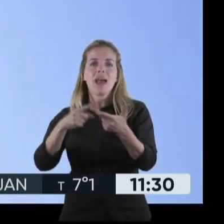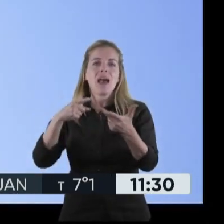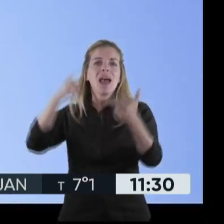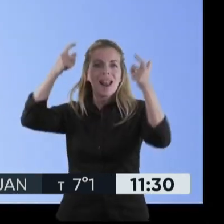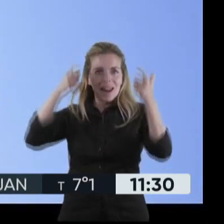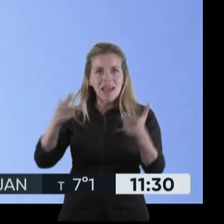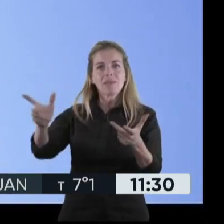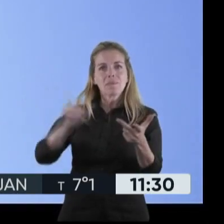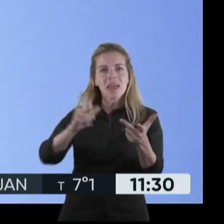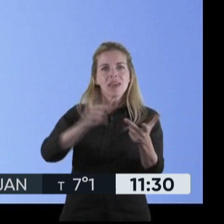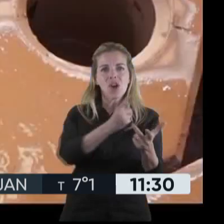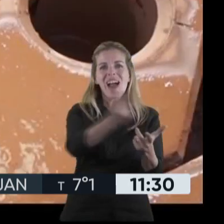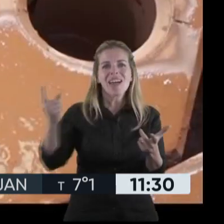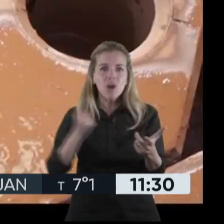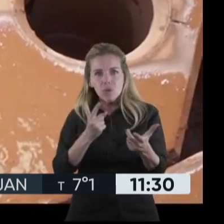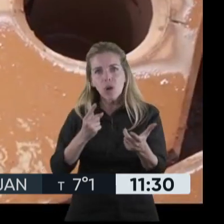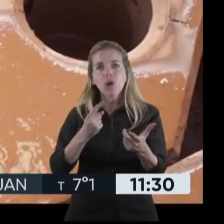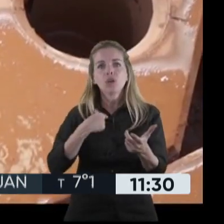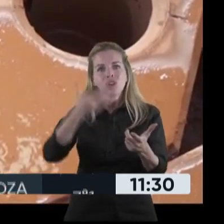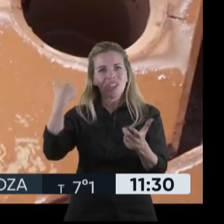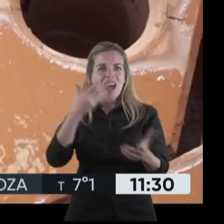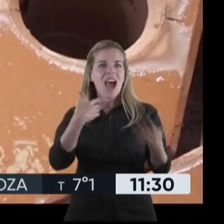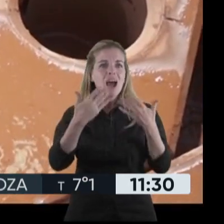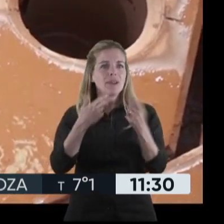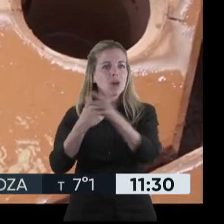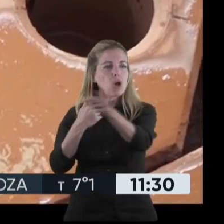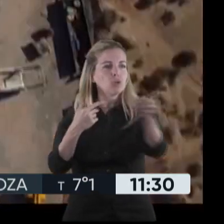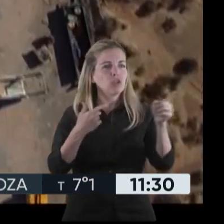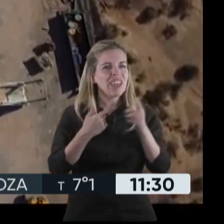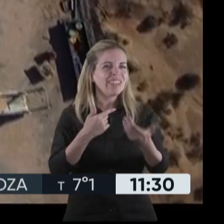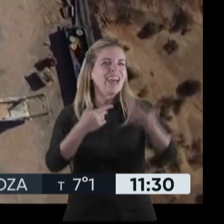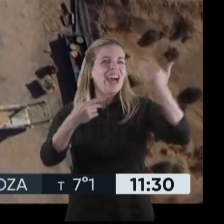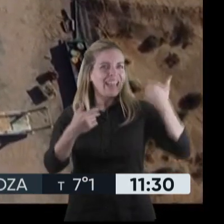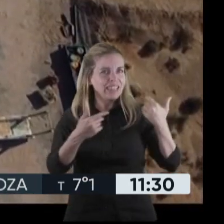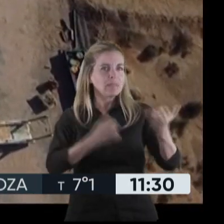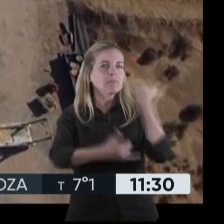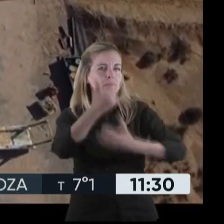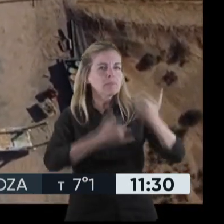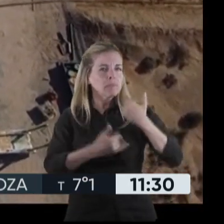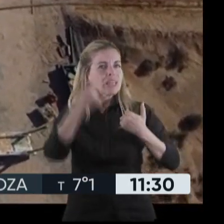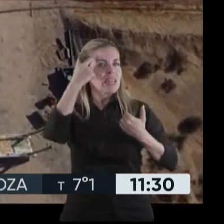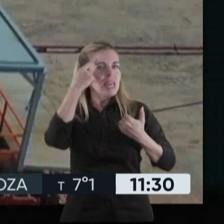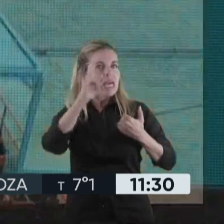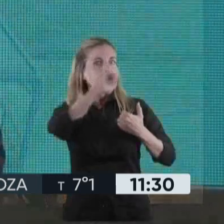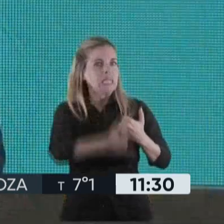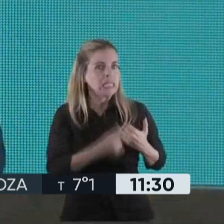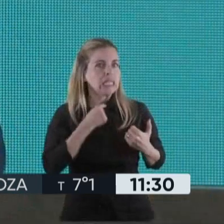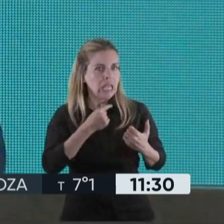Había hablado con algunos de ustedes previamente y me habían contado su vocación de llevar adelante una